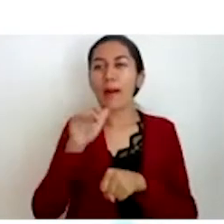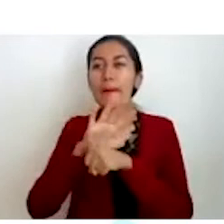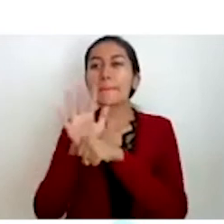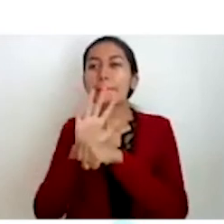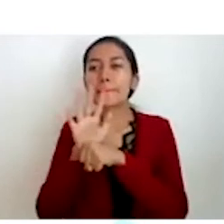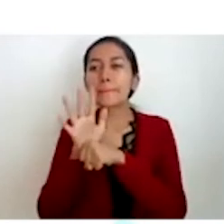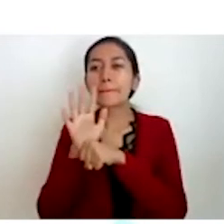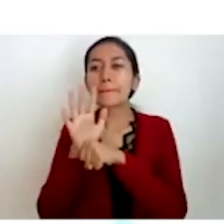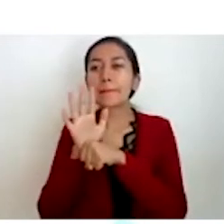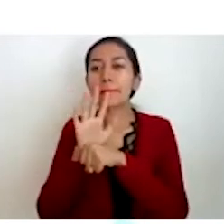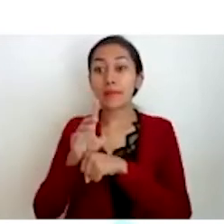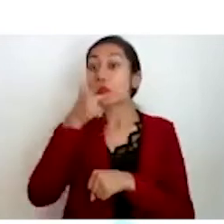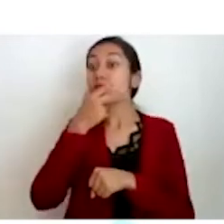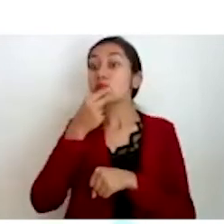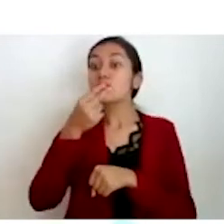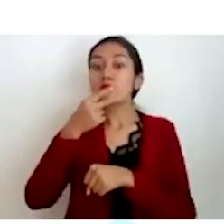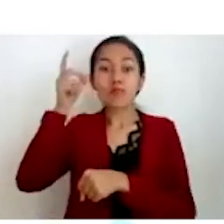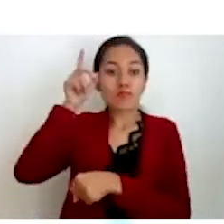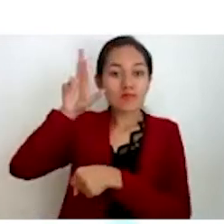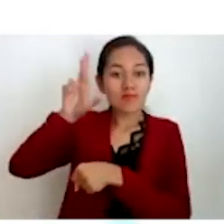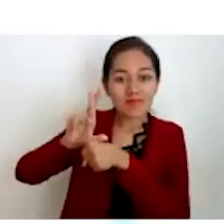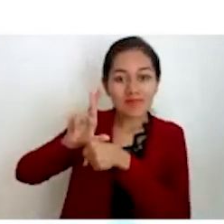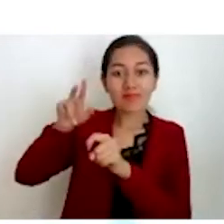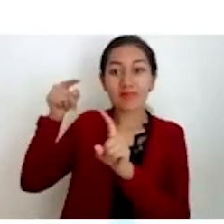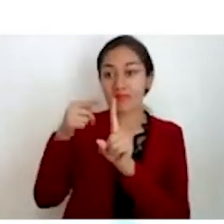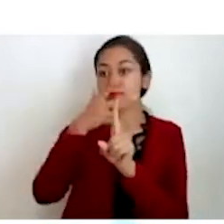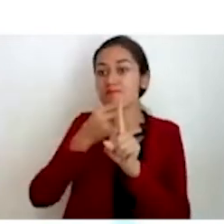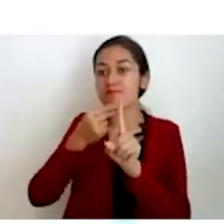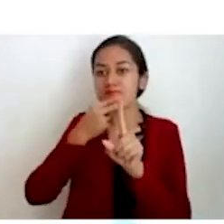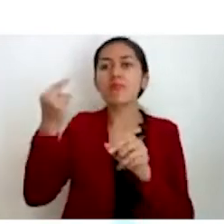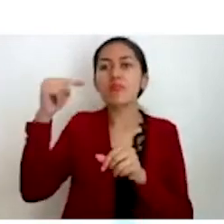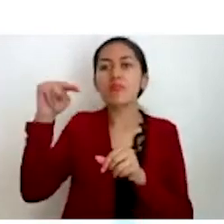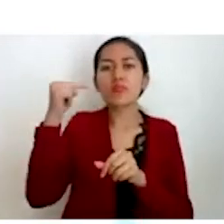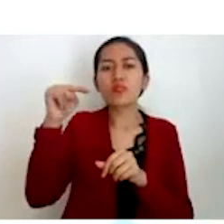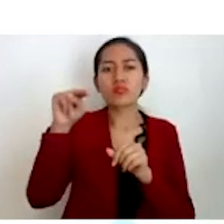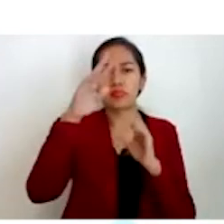director Roberto Gabaldón y que lleva por título La Casa Chica, de